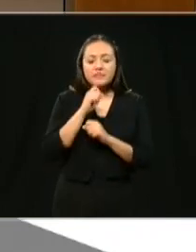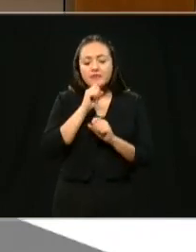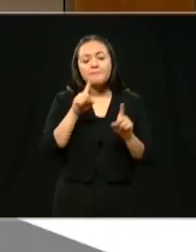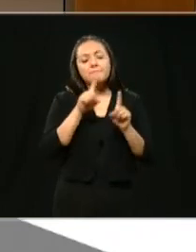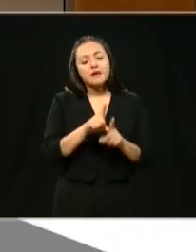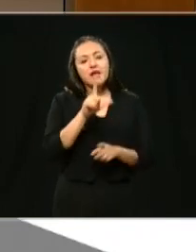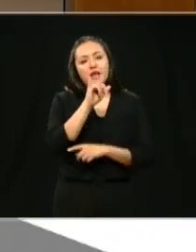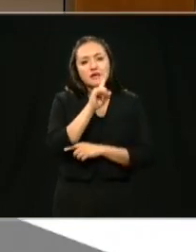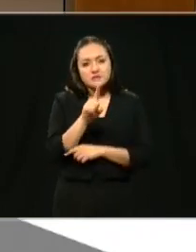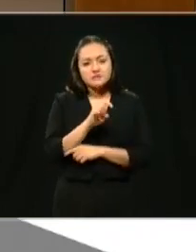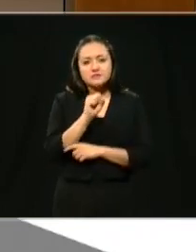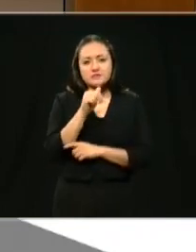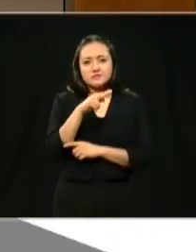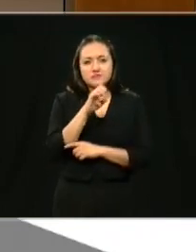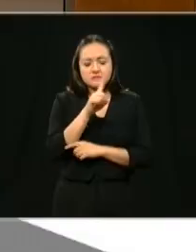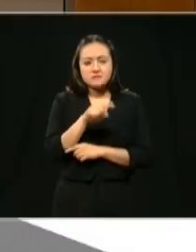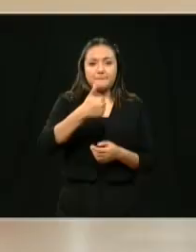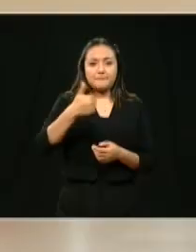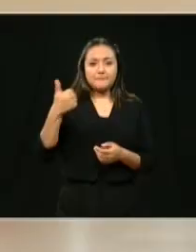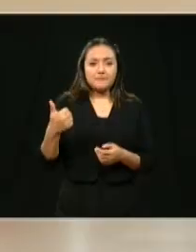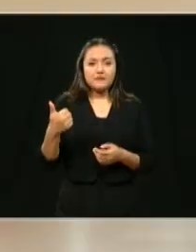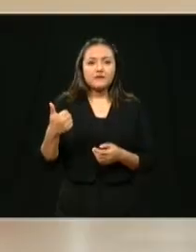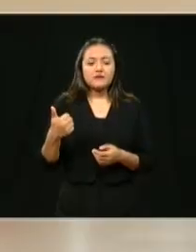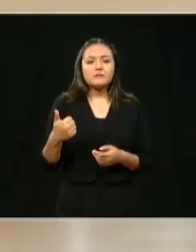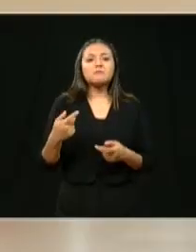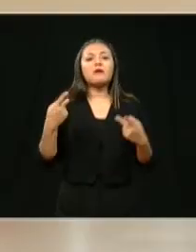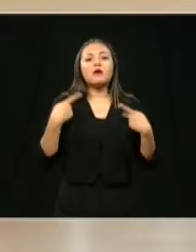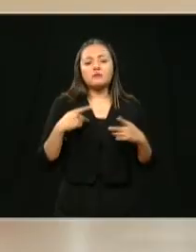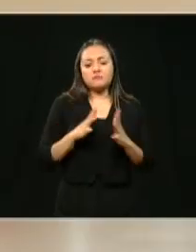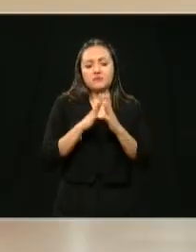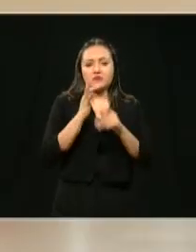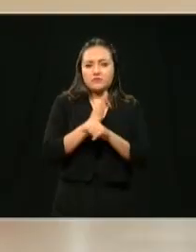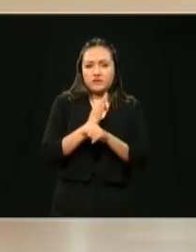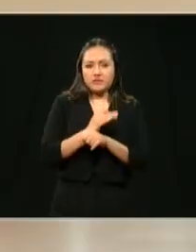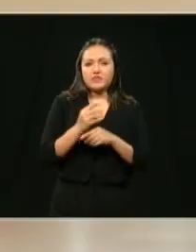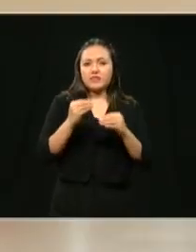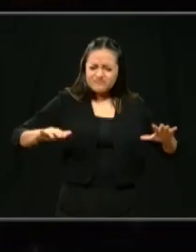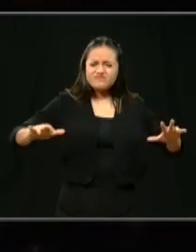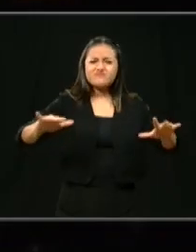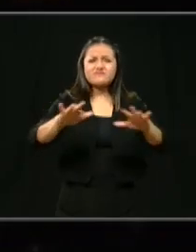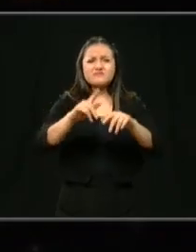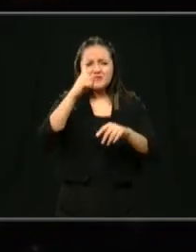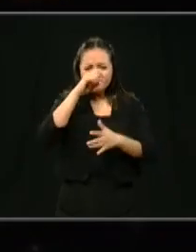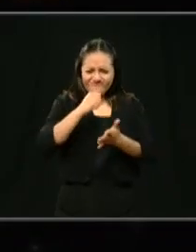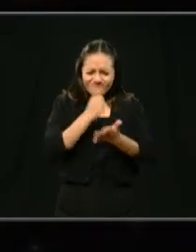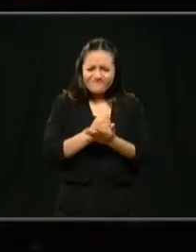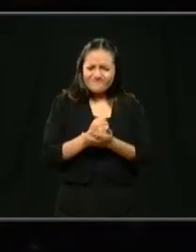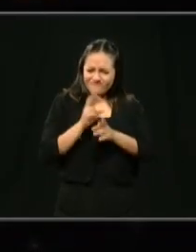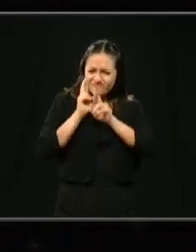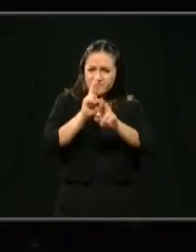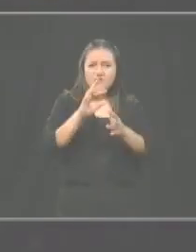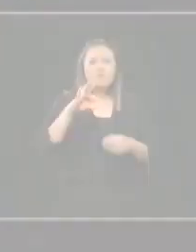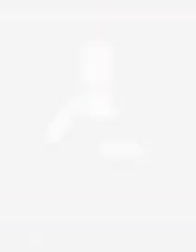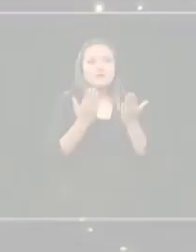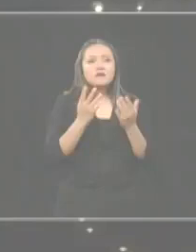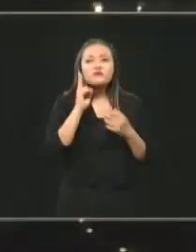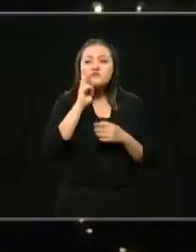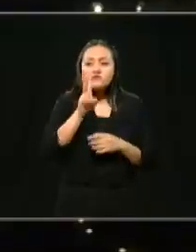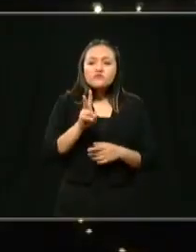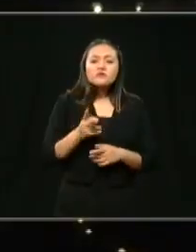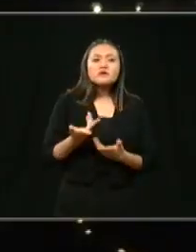Ana Teresa Aranda de fuerza y corazón por México durante una hora presentaron sus propuestas en los ejes de desarrollo social nuevo